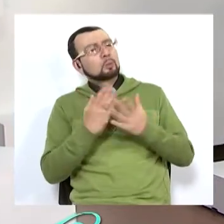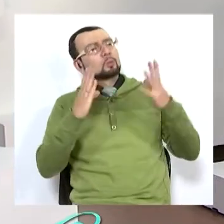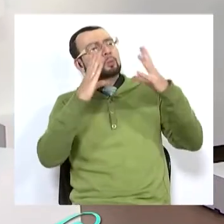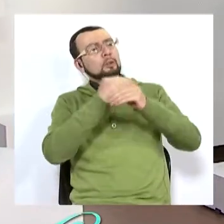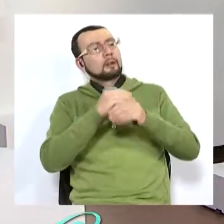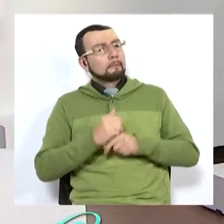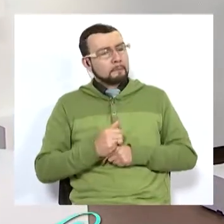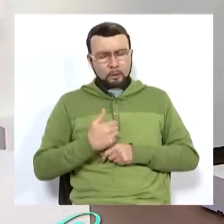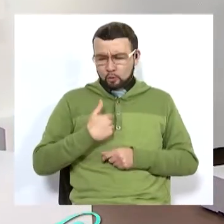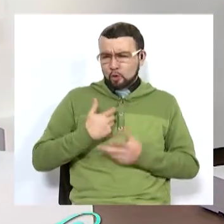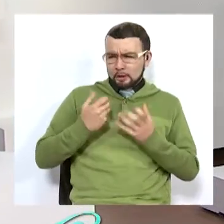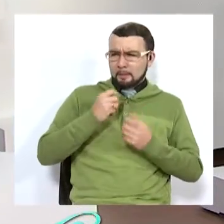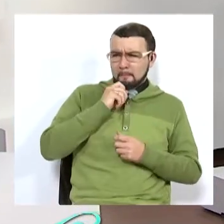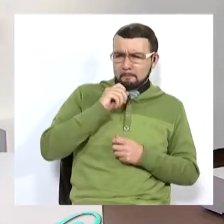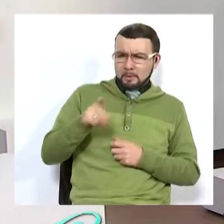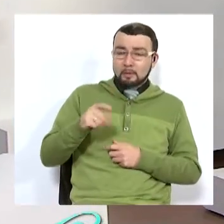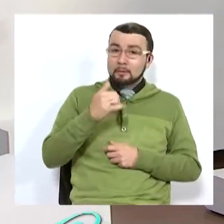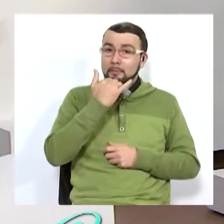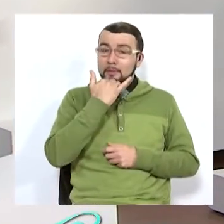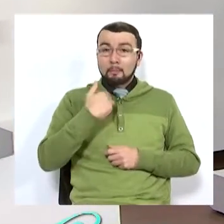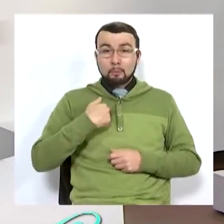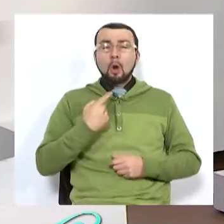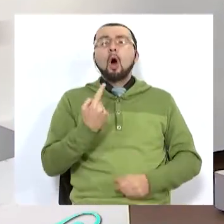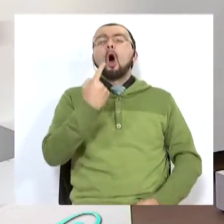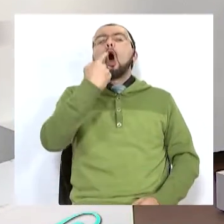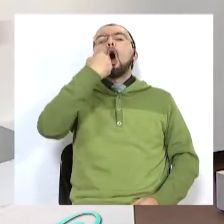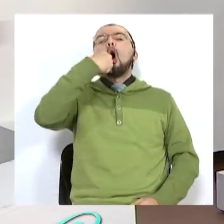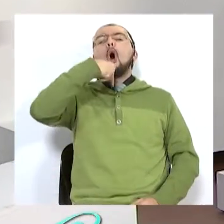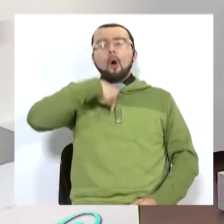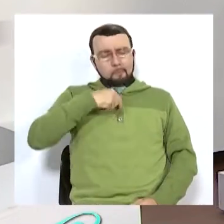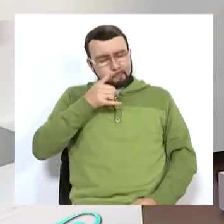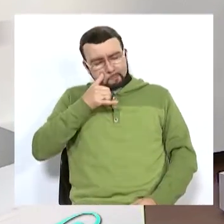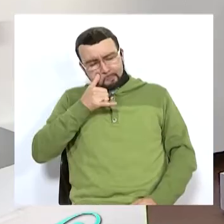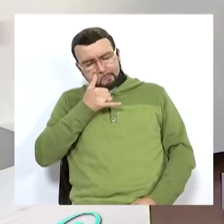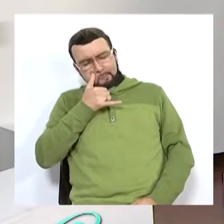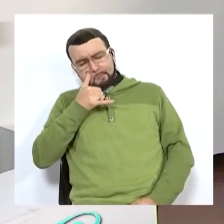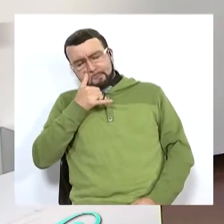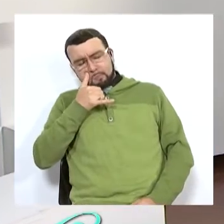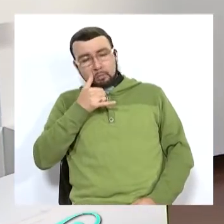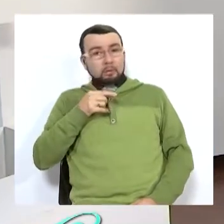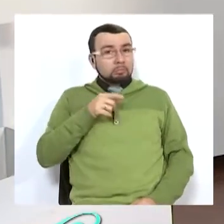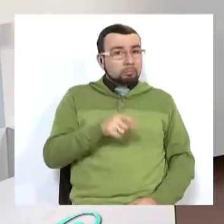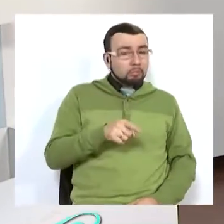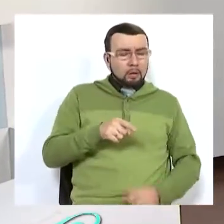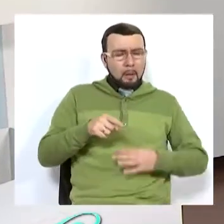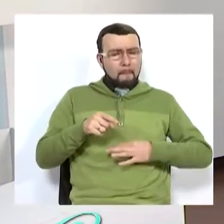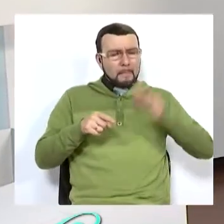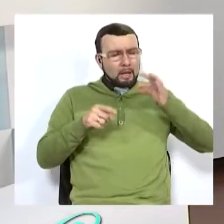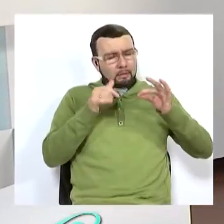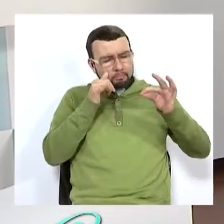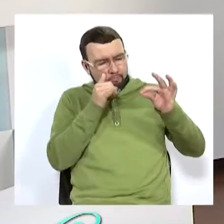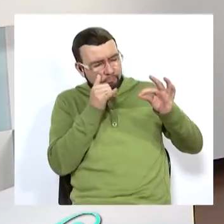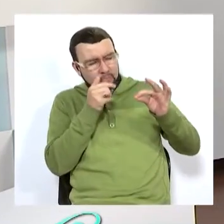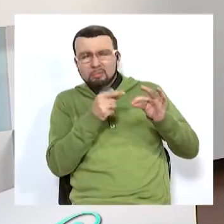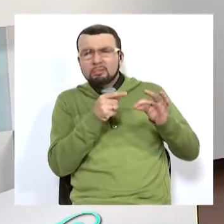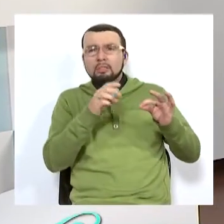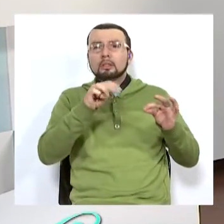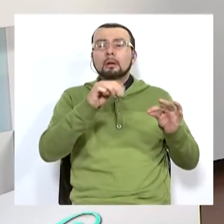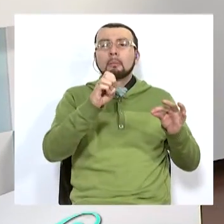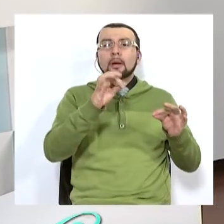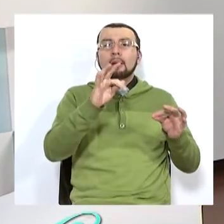yo le hago una pregunta. Resulta usted que me hicieron una endoscopia y el resultado de la biopsia y la patología fue una